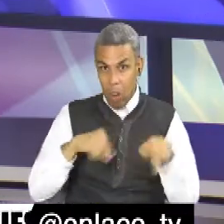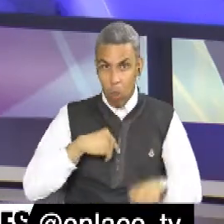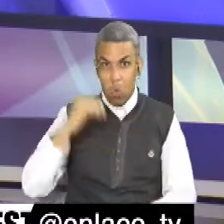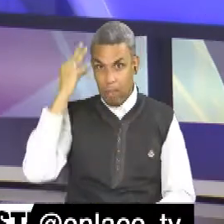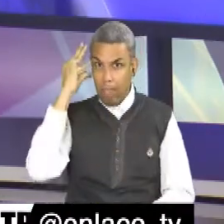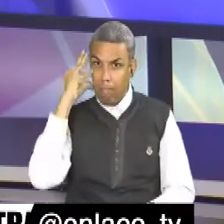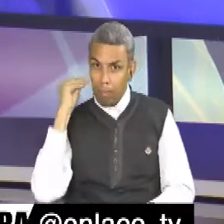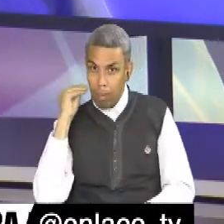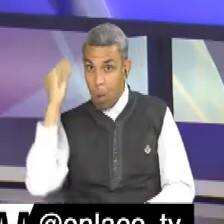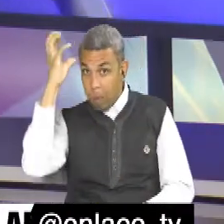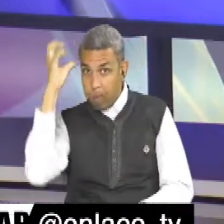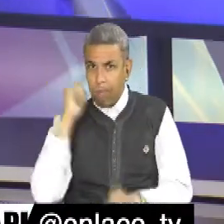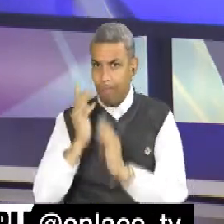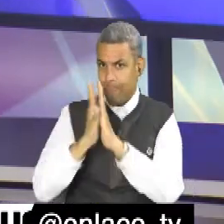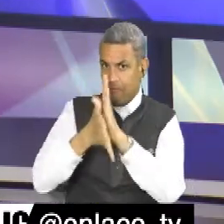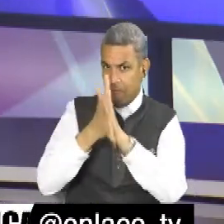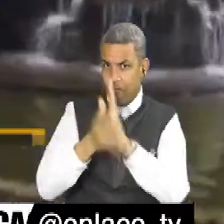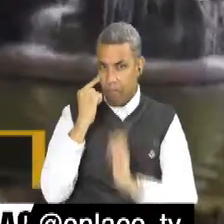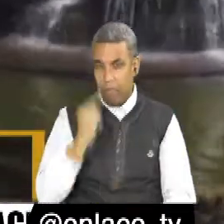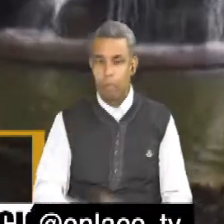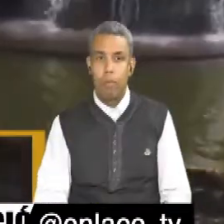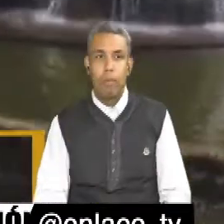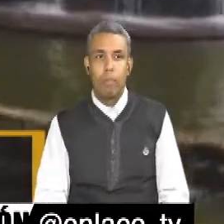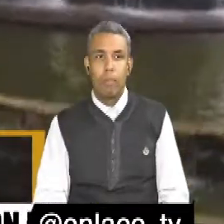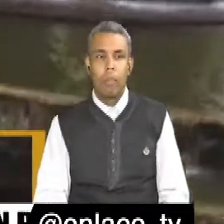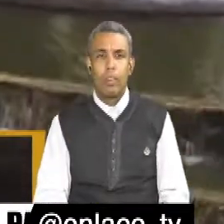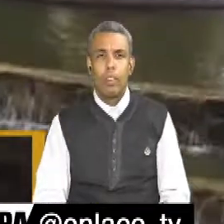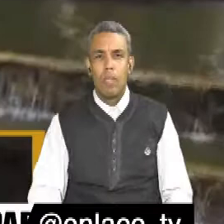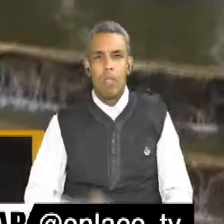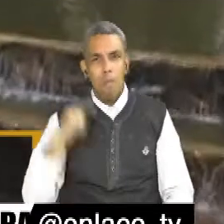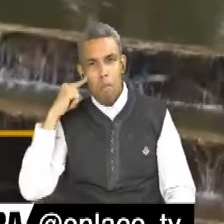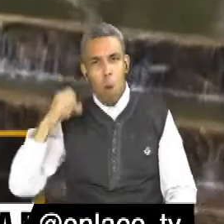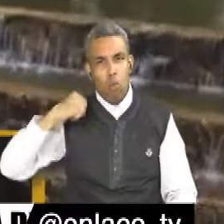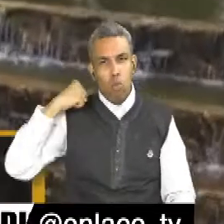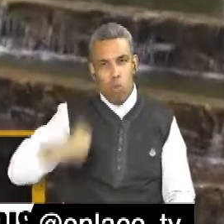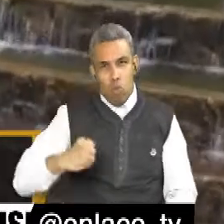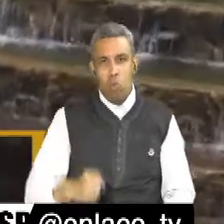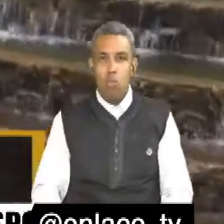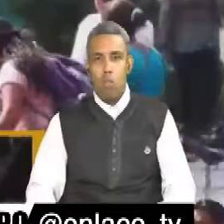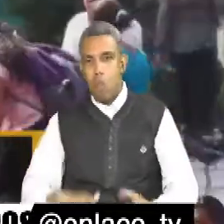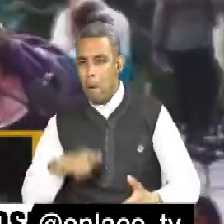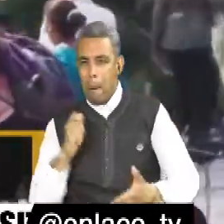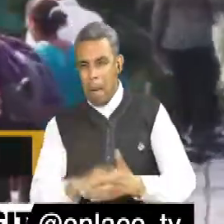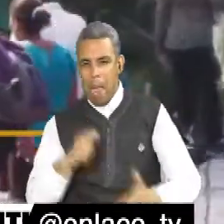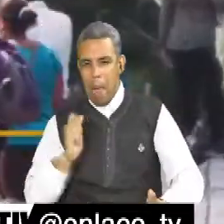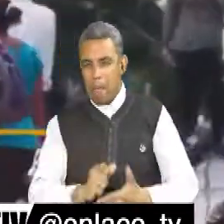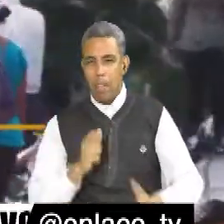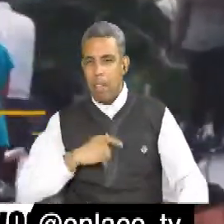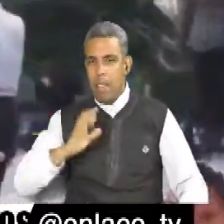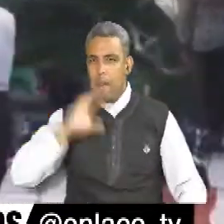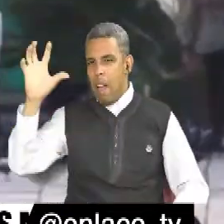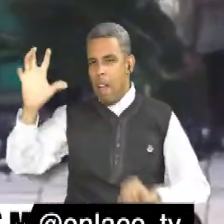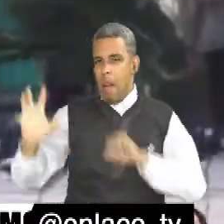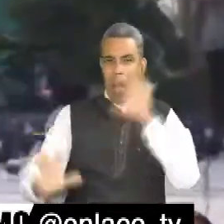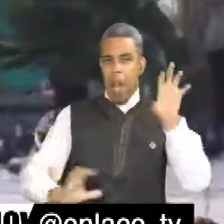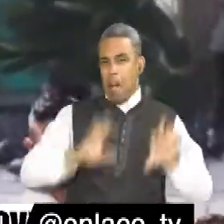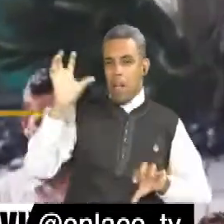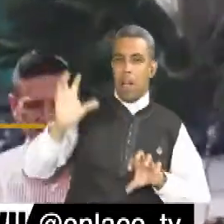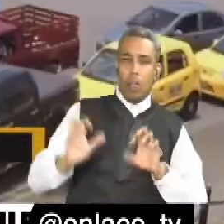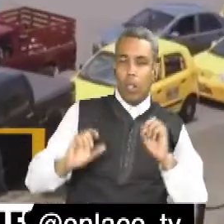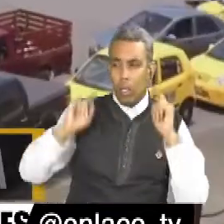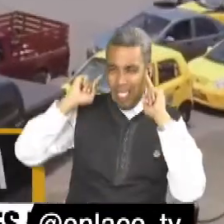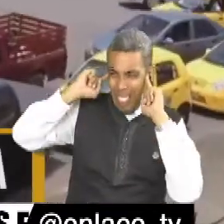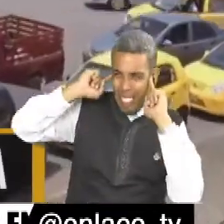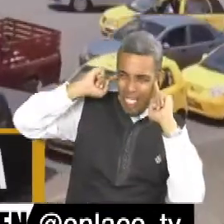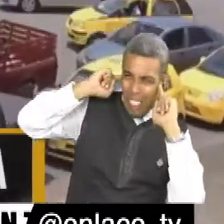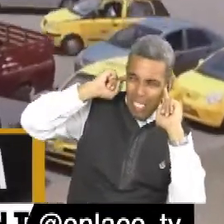la fauna y la flora. El ruido tiene graves efectos no solo en la salud y en el hogar, sino también en el medio ambiente. En las últimas